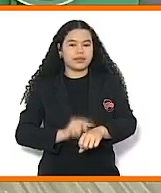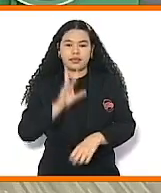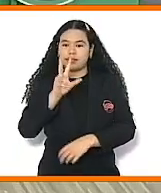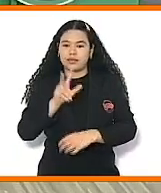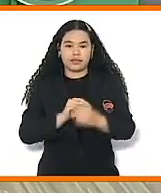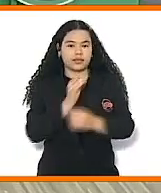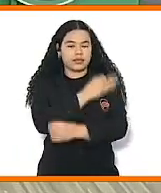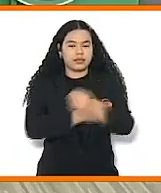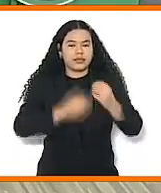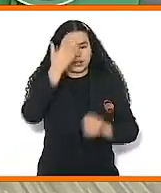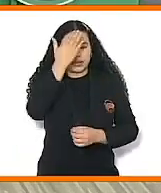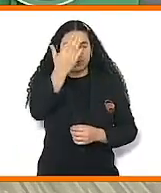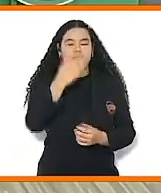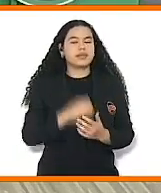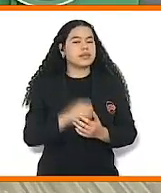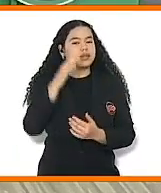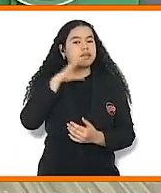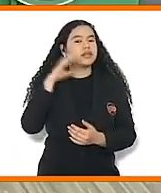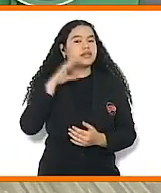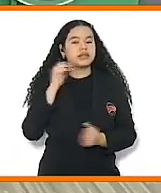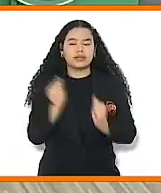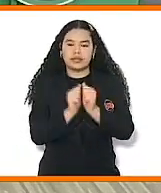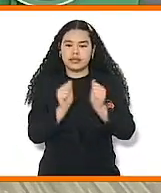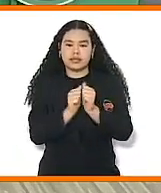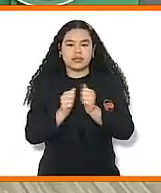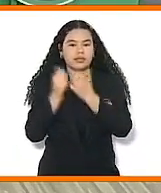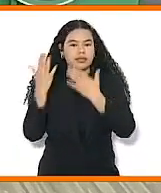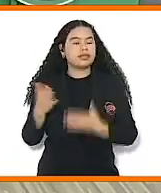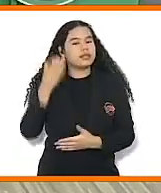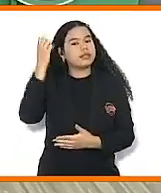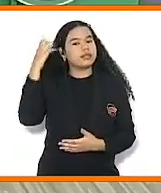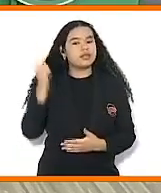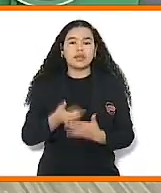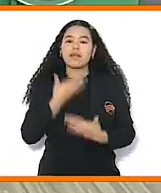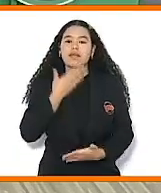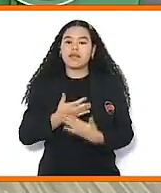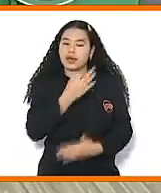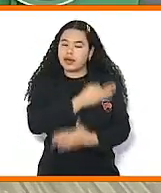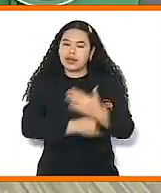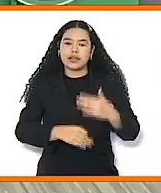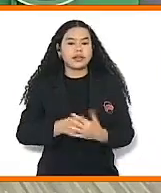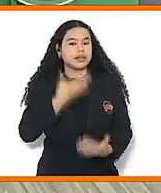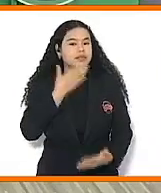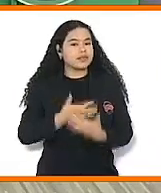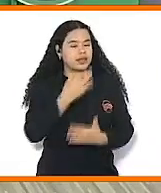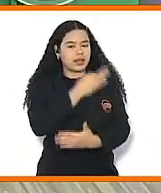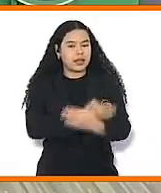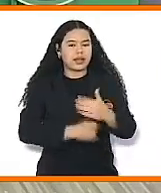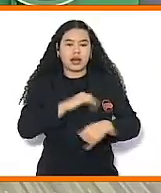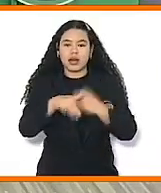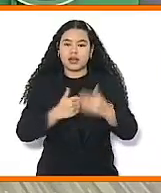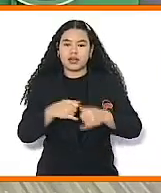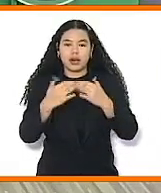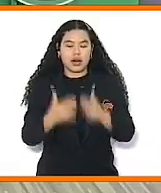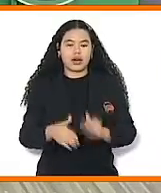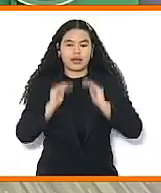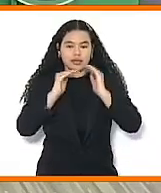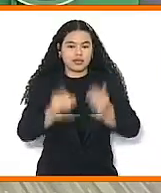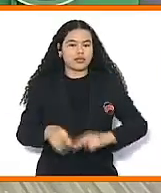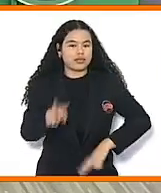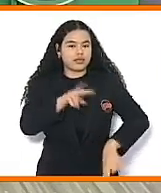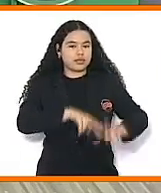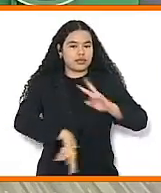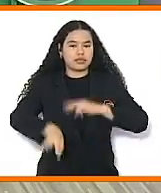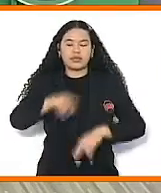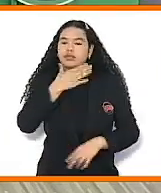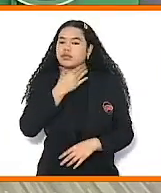punto de la tarde, te saluda Cecilia Rosell con la compañía de Charlene Walter. Muy buenas tardes, Cecilia. Muy buenas tardes a nuestros jugadores. Le damos la cordial bienvenida a